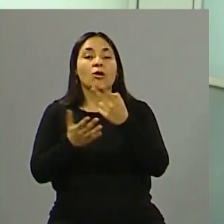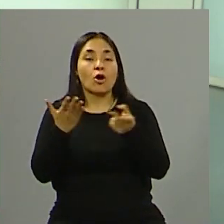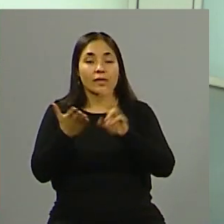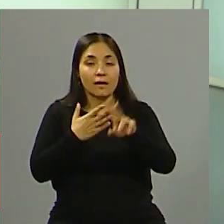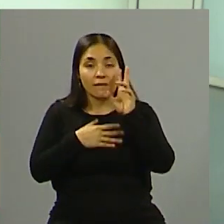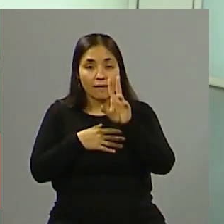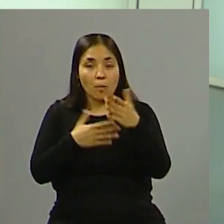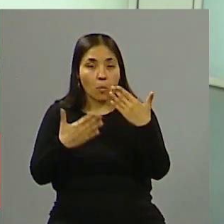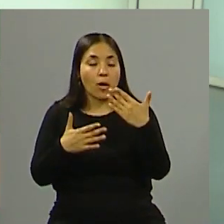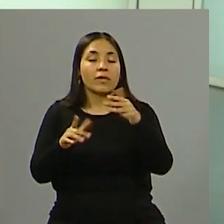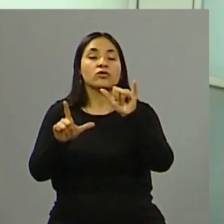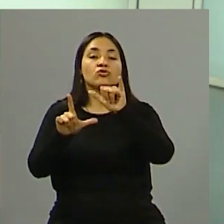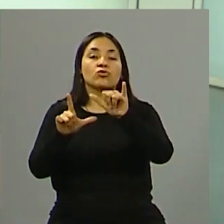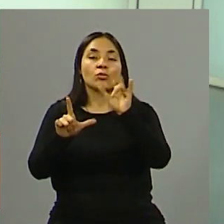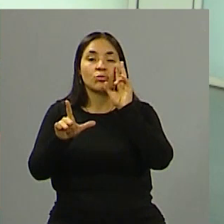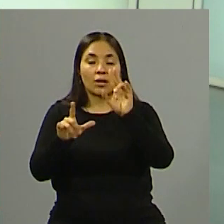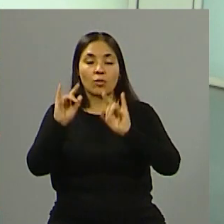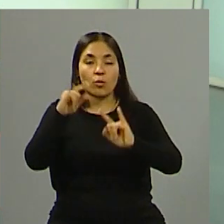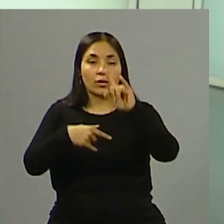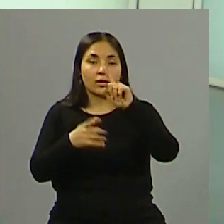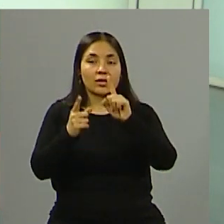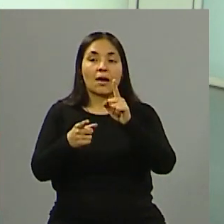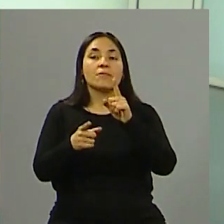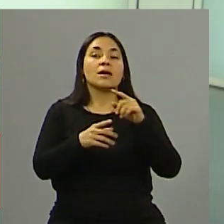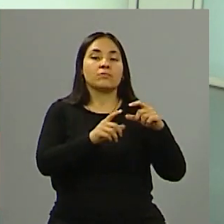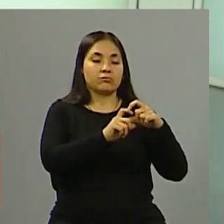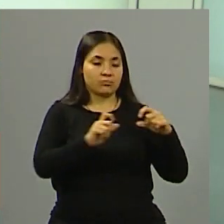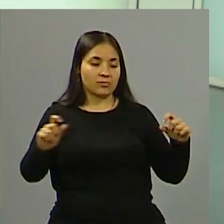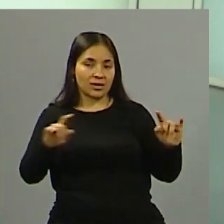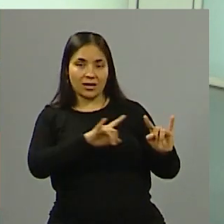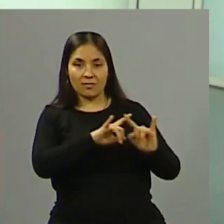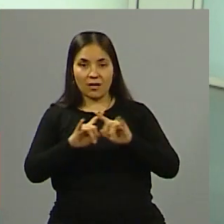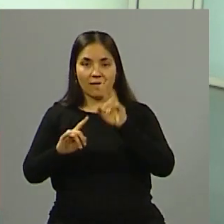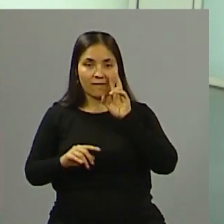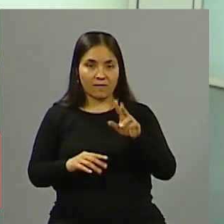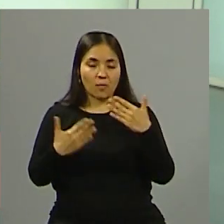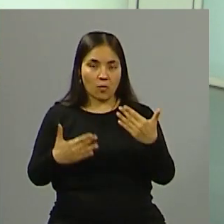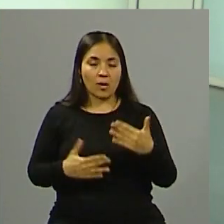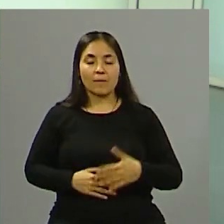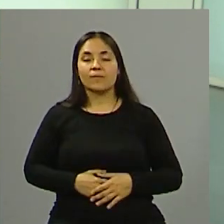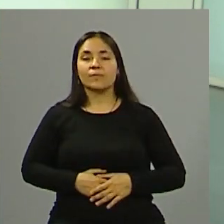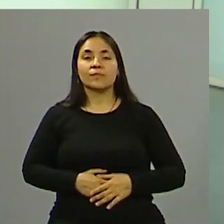Unidiversidad, y si no también en nuestro sitio web unidiversidad.com.ar. Será hasta la próxima.